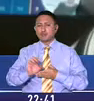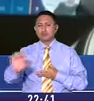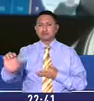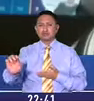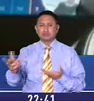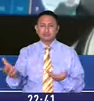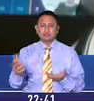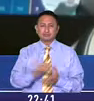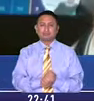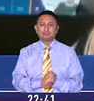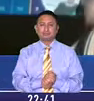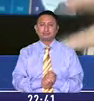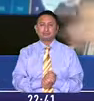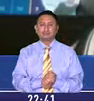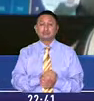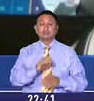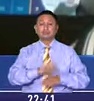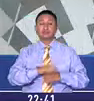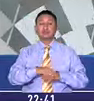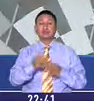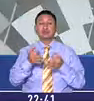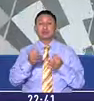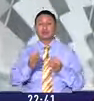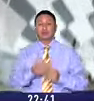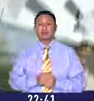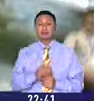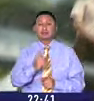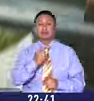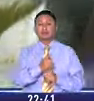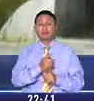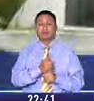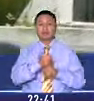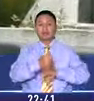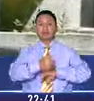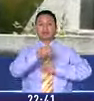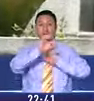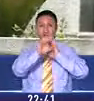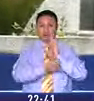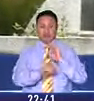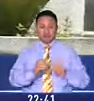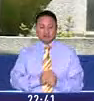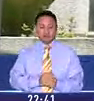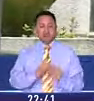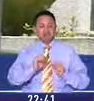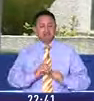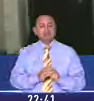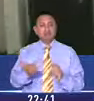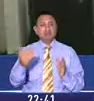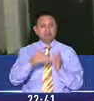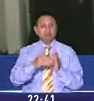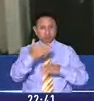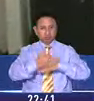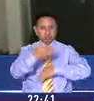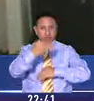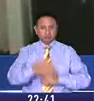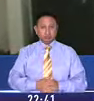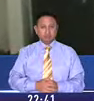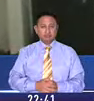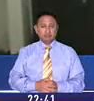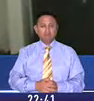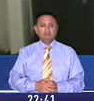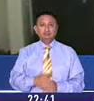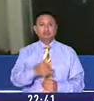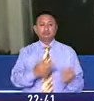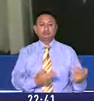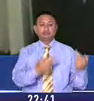pedido de juicio político en cuanto a la forma. Por este motivo, la Corte Constitucional hizo un resorteo de juez. Esta vez la ponencia